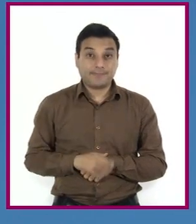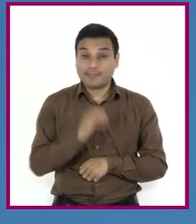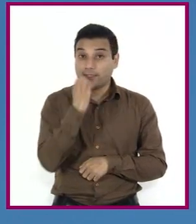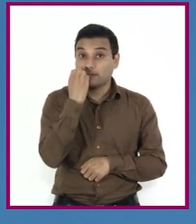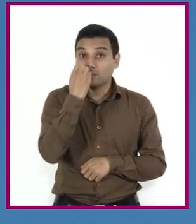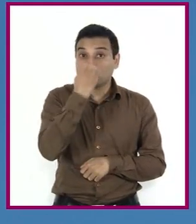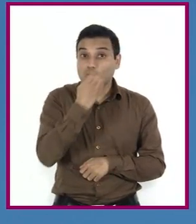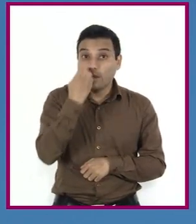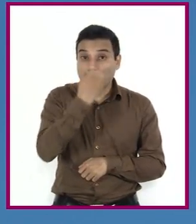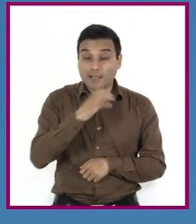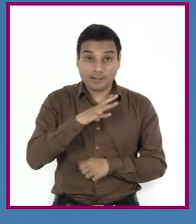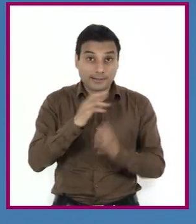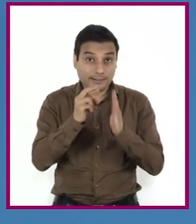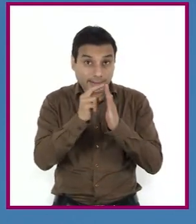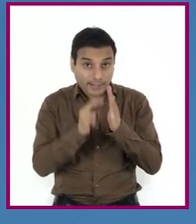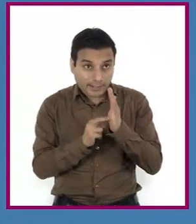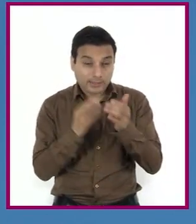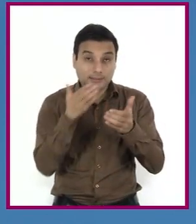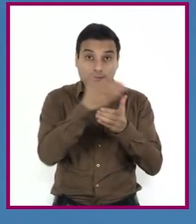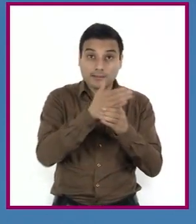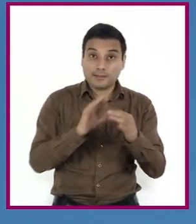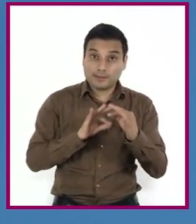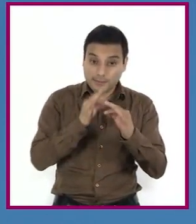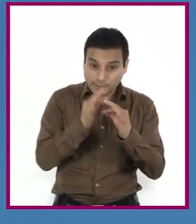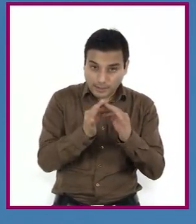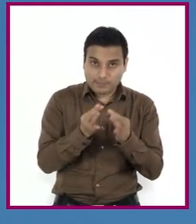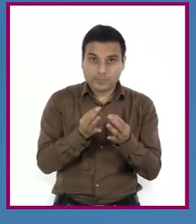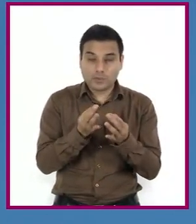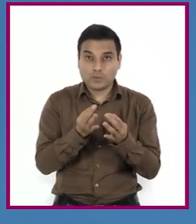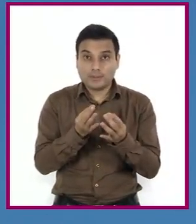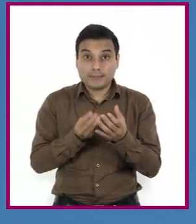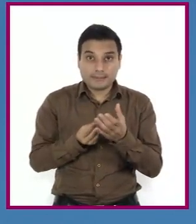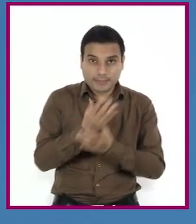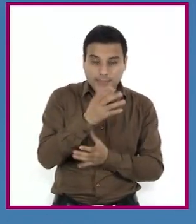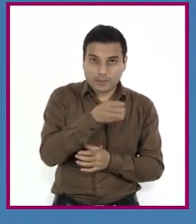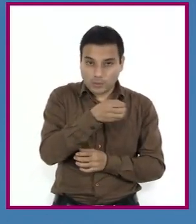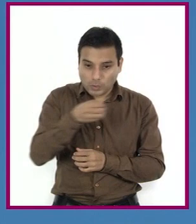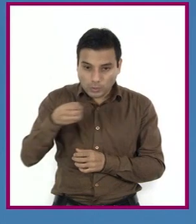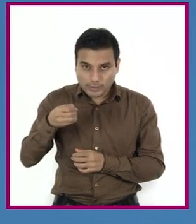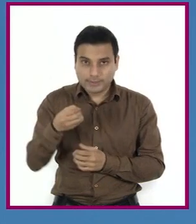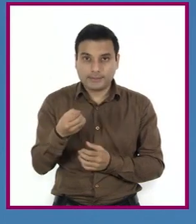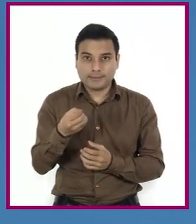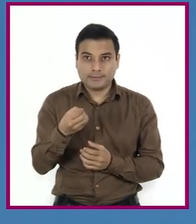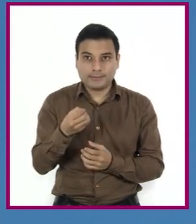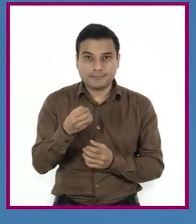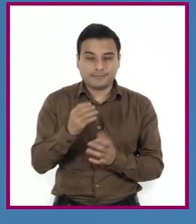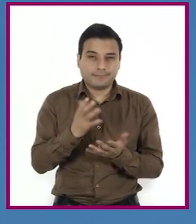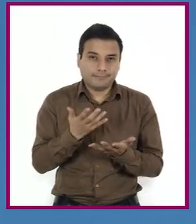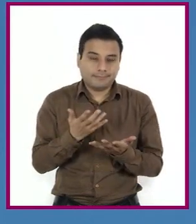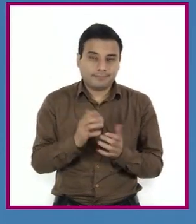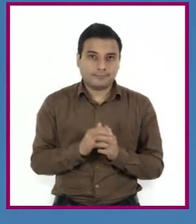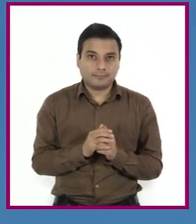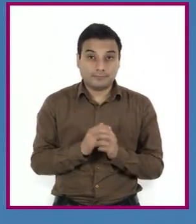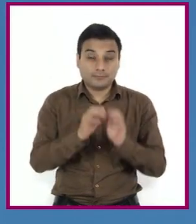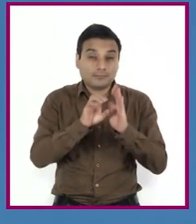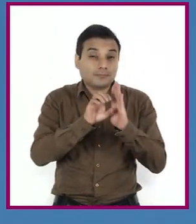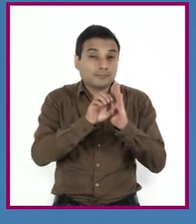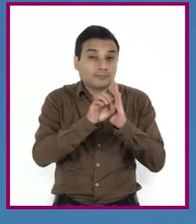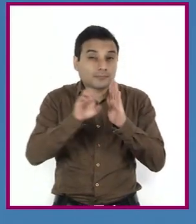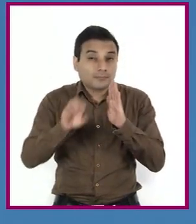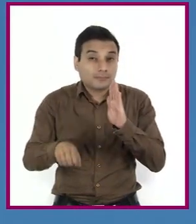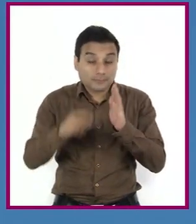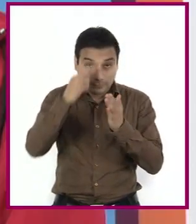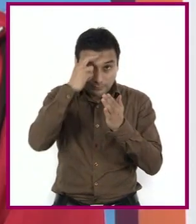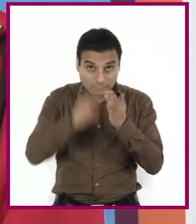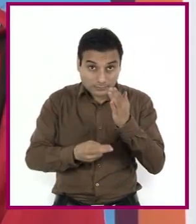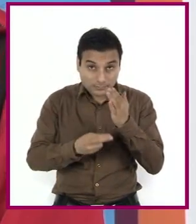escuelas, como llegar a tiempo, respetar las salidas del aula o el uso de las áreas comunes. ¿Existen sanciones si se rompe alguna